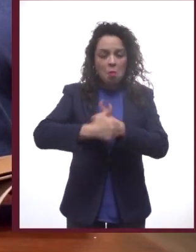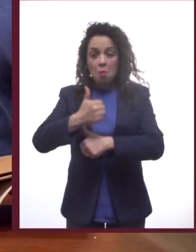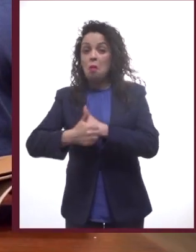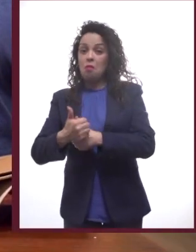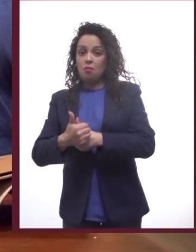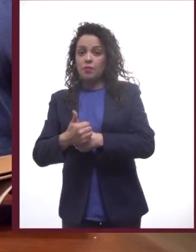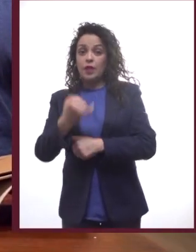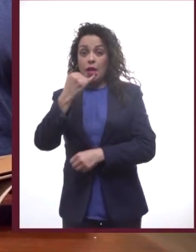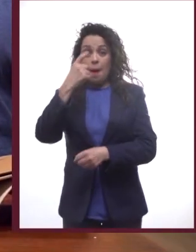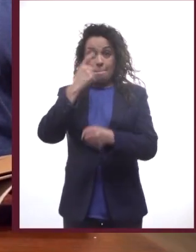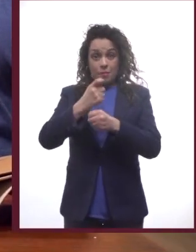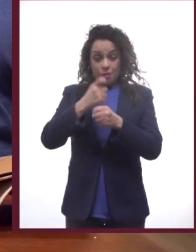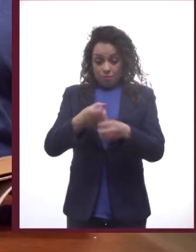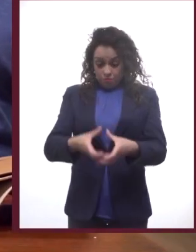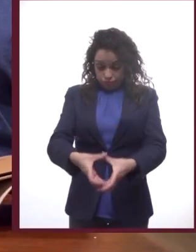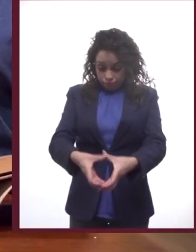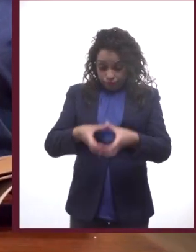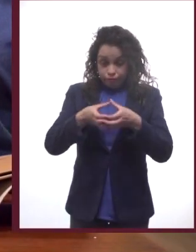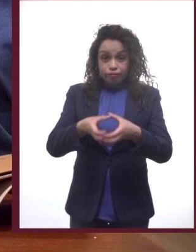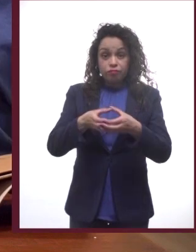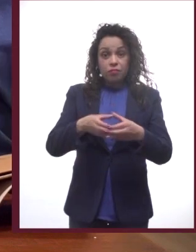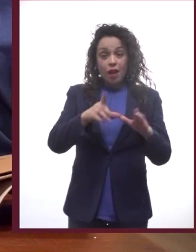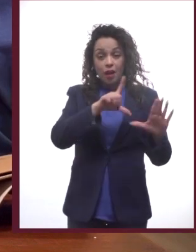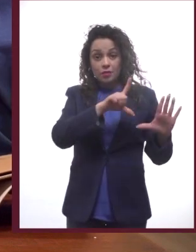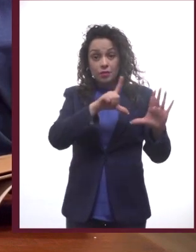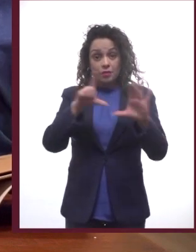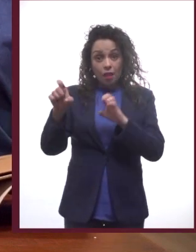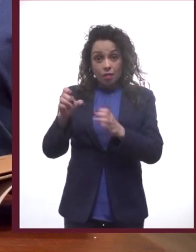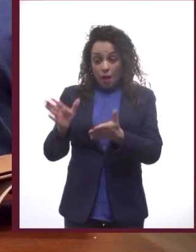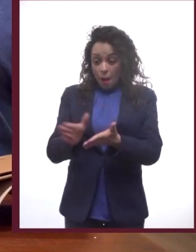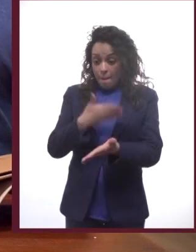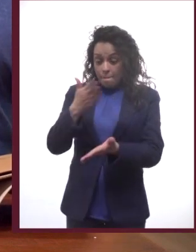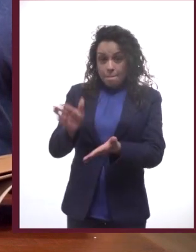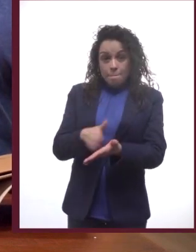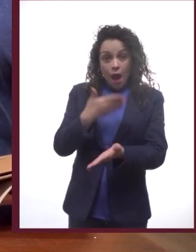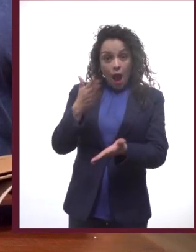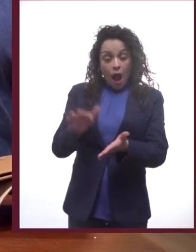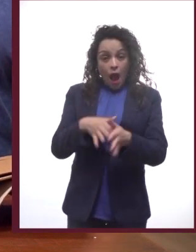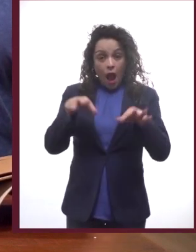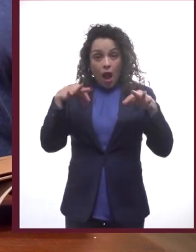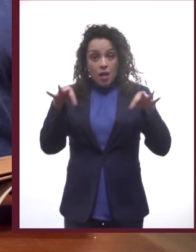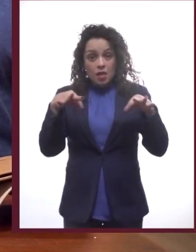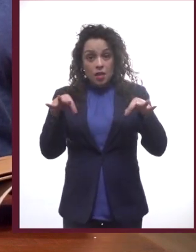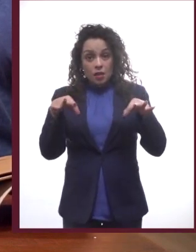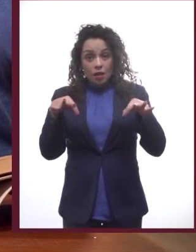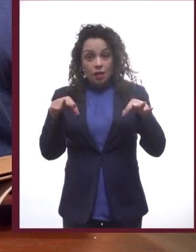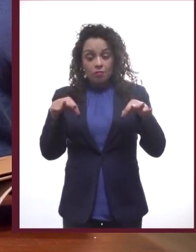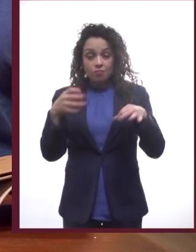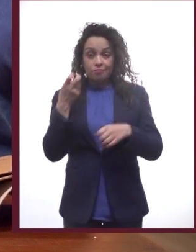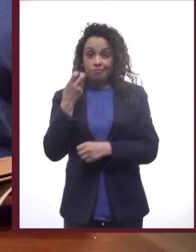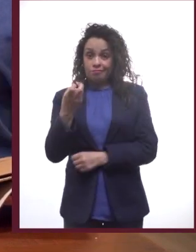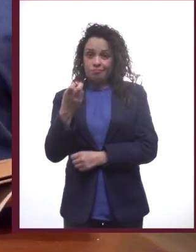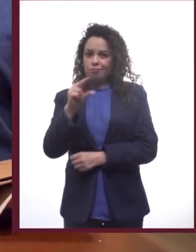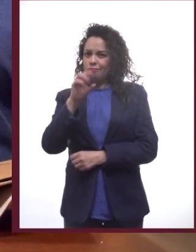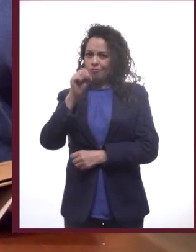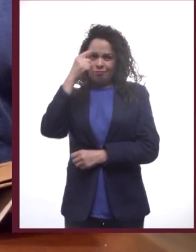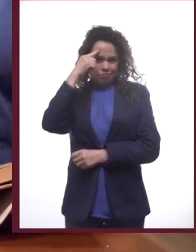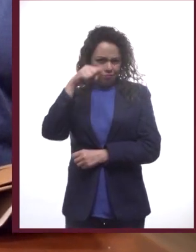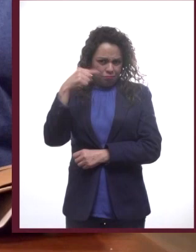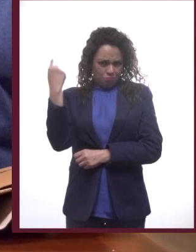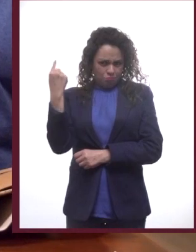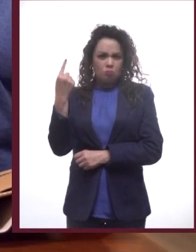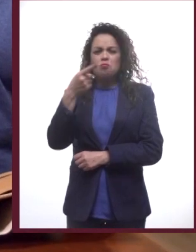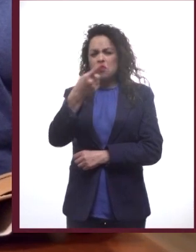Además, el primer volumen es de 700 páginas. Eso podría resultar un poco impráctico, ¿no